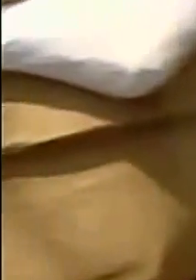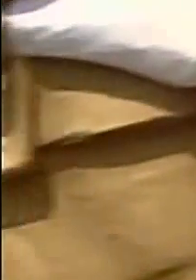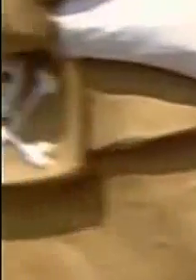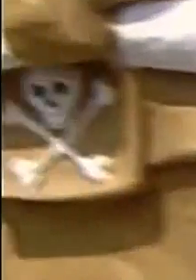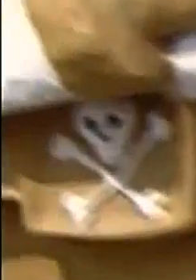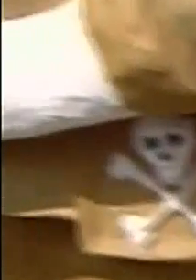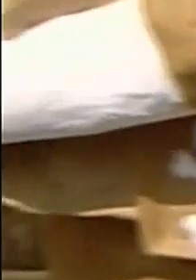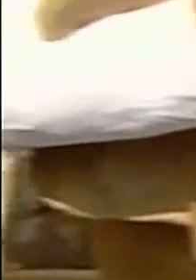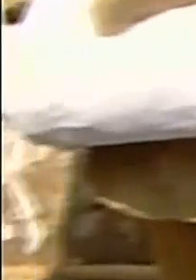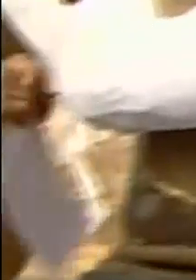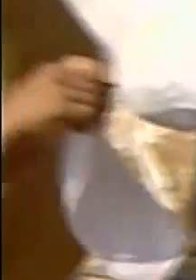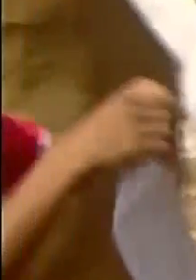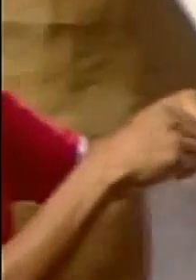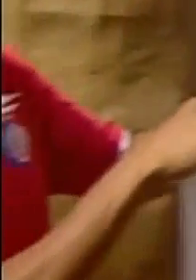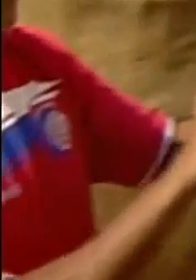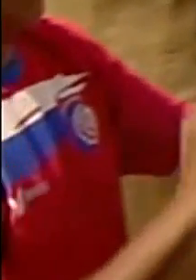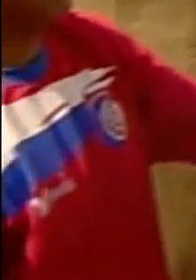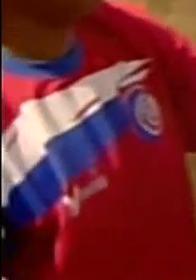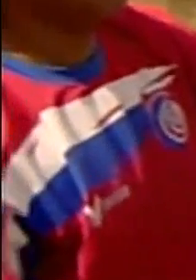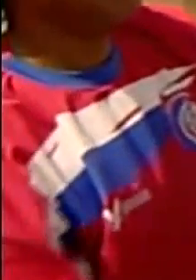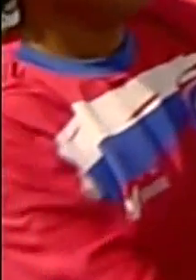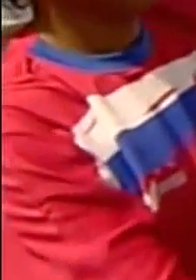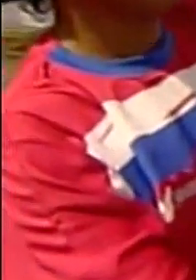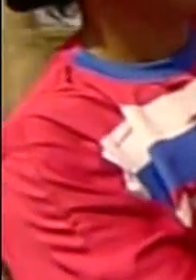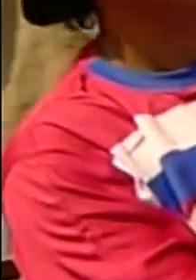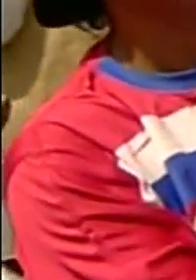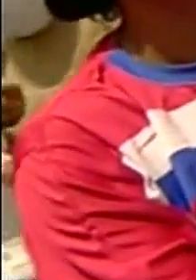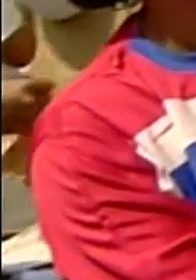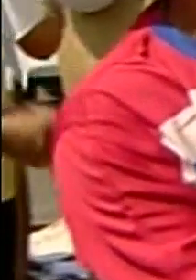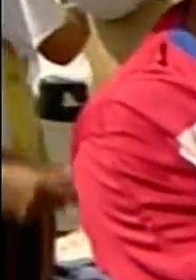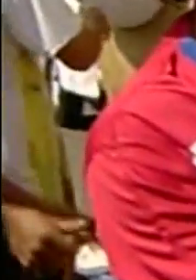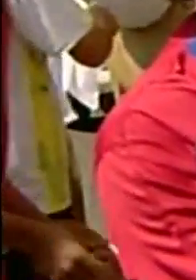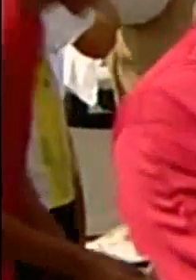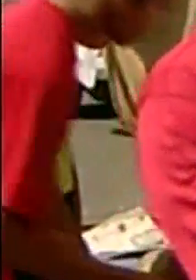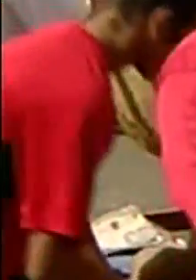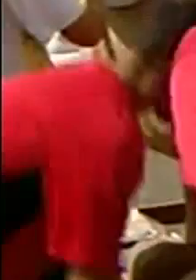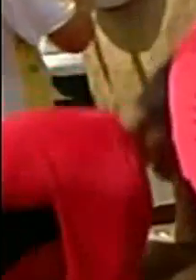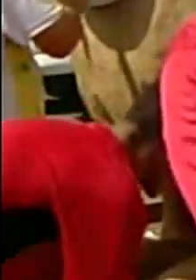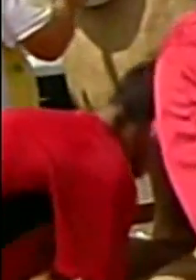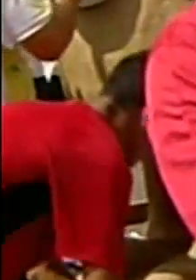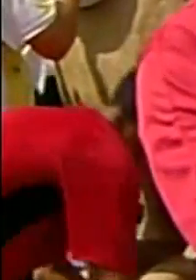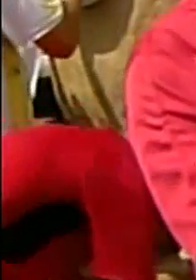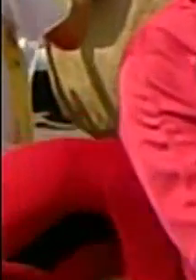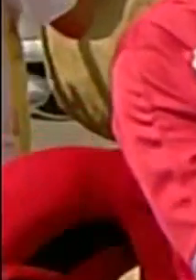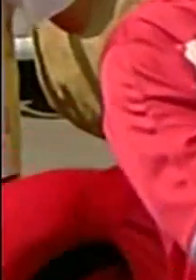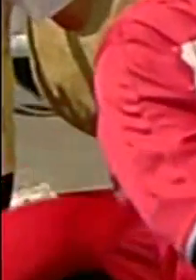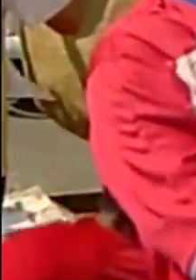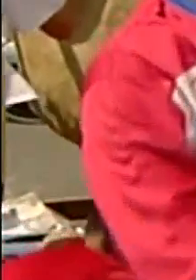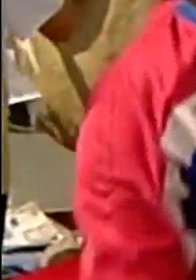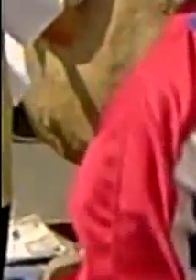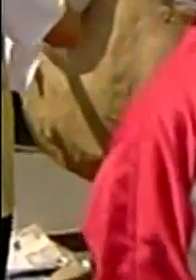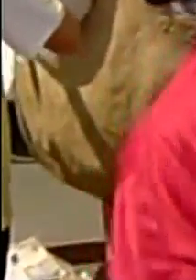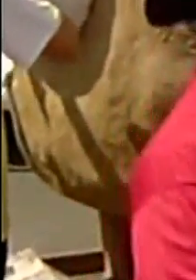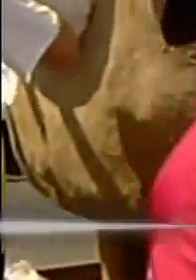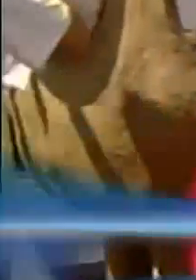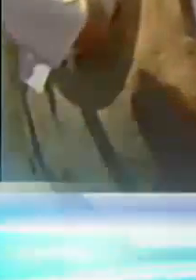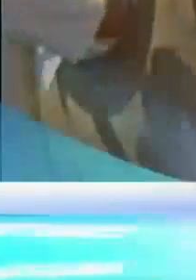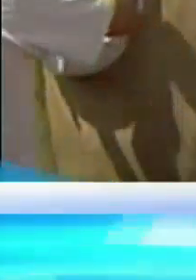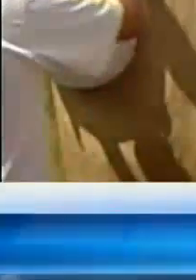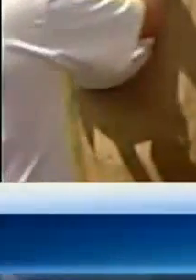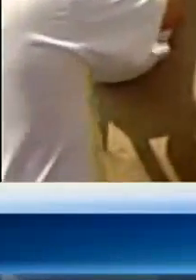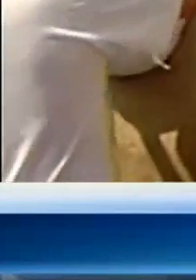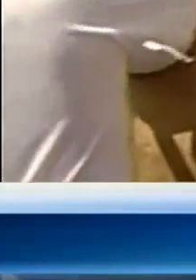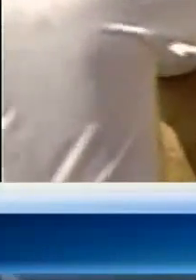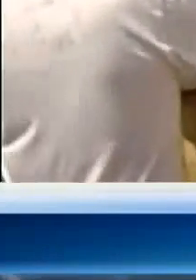se están elaborando los años viejos gigantes, por si acaso. Estas obras no son para la venta, son de exposición, son de